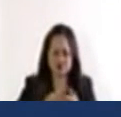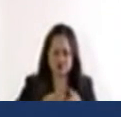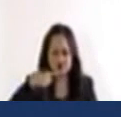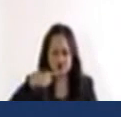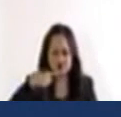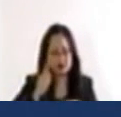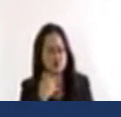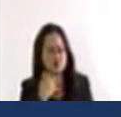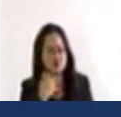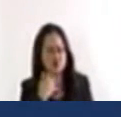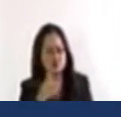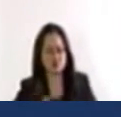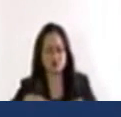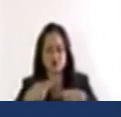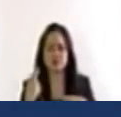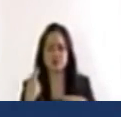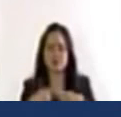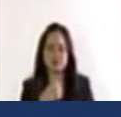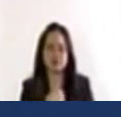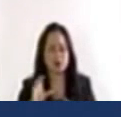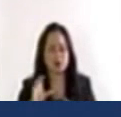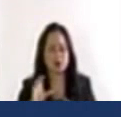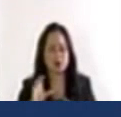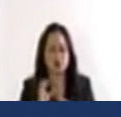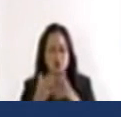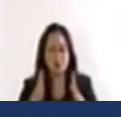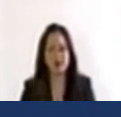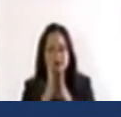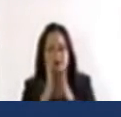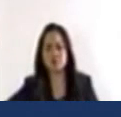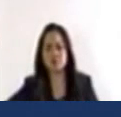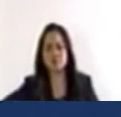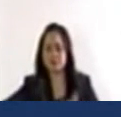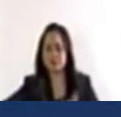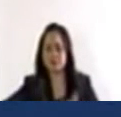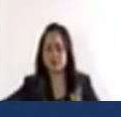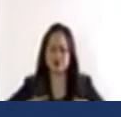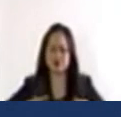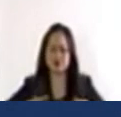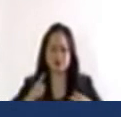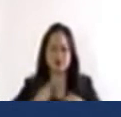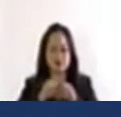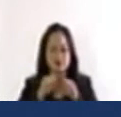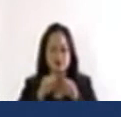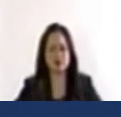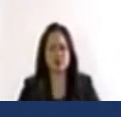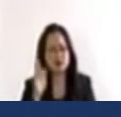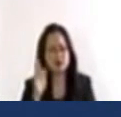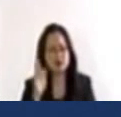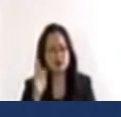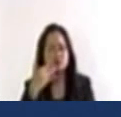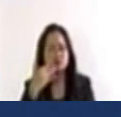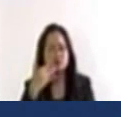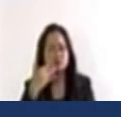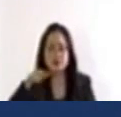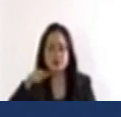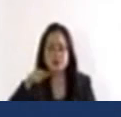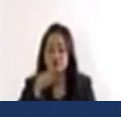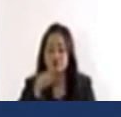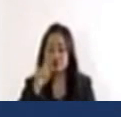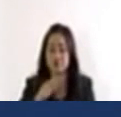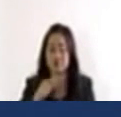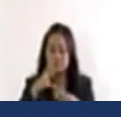Creemos, pensamos que el paso por la Cámara de Diputados será un paso positivo, es decir, no